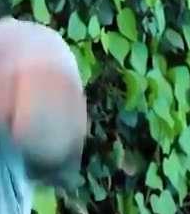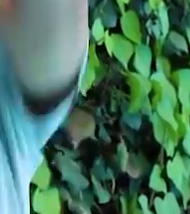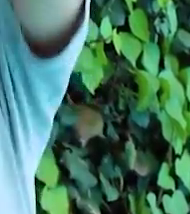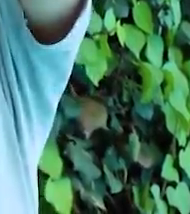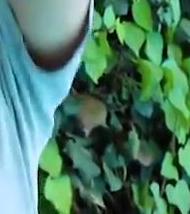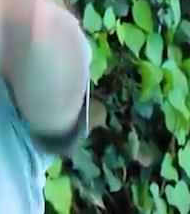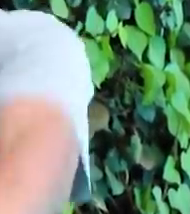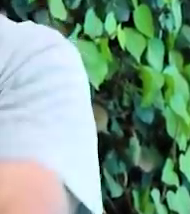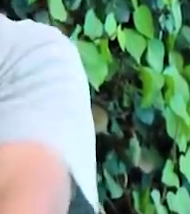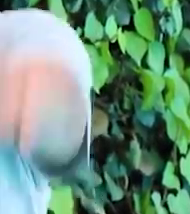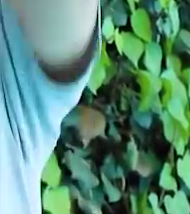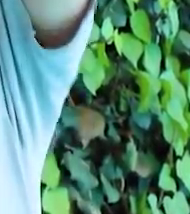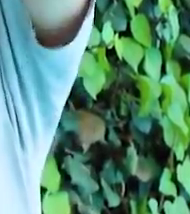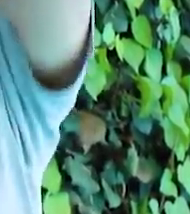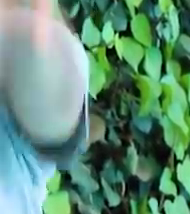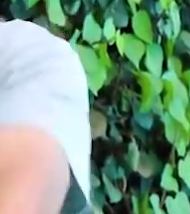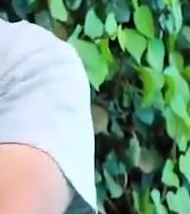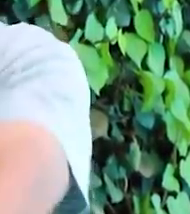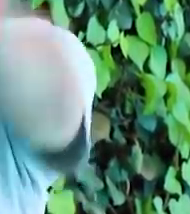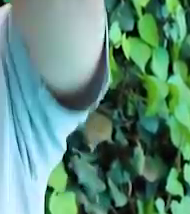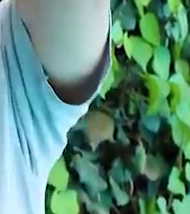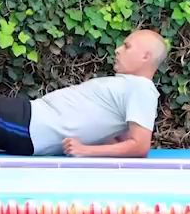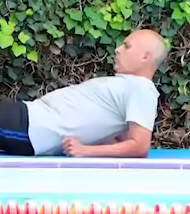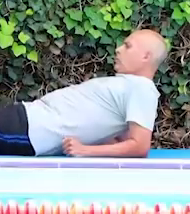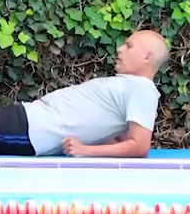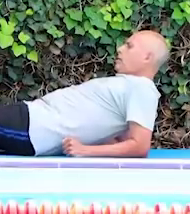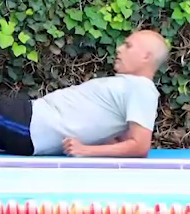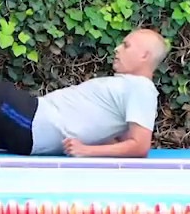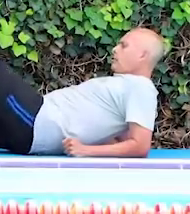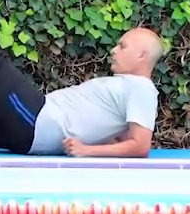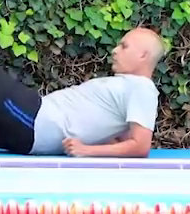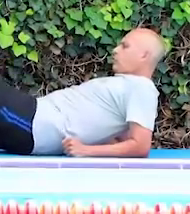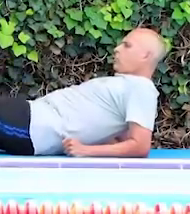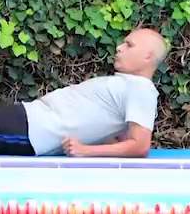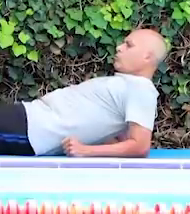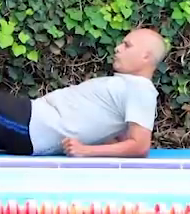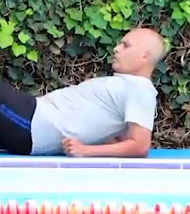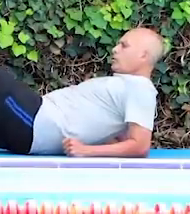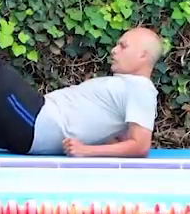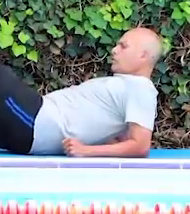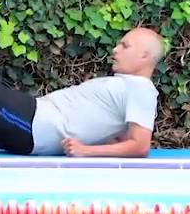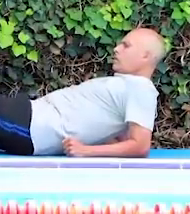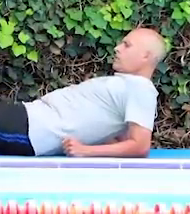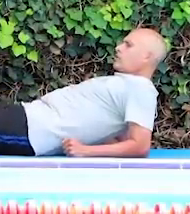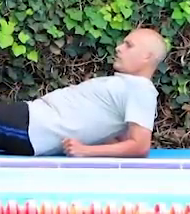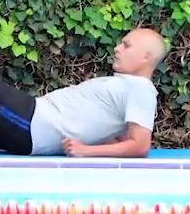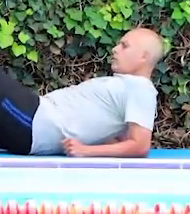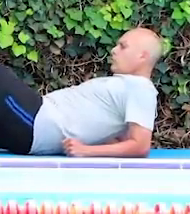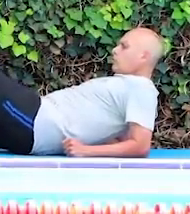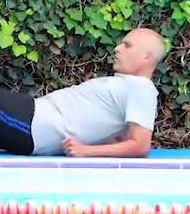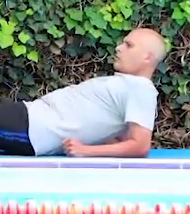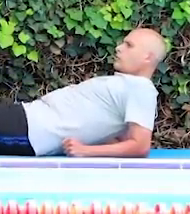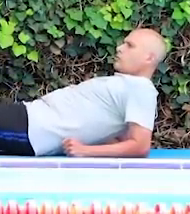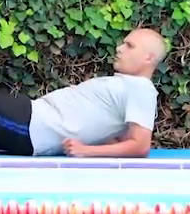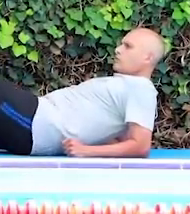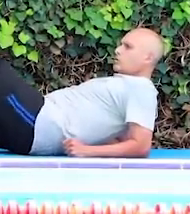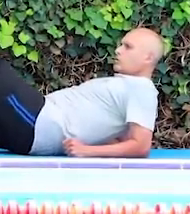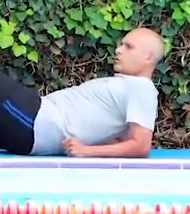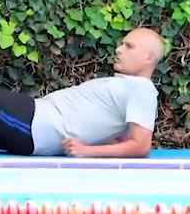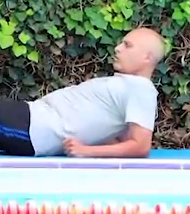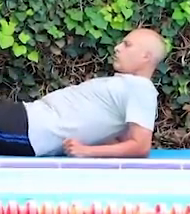después 10 veces la otra pierna. 1, 2, 3,